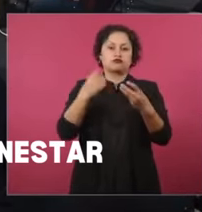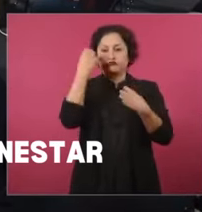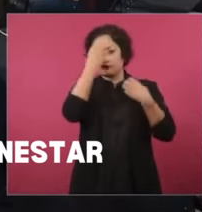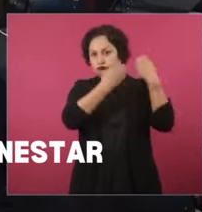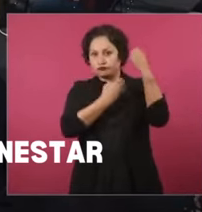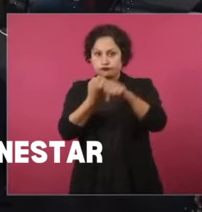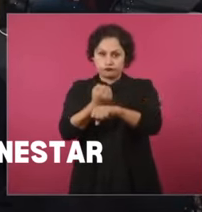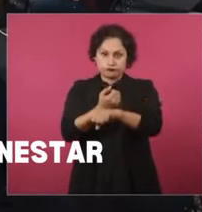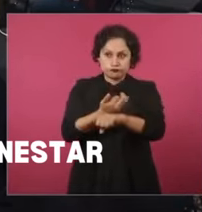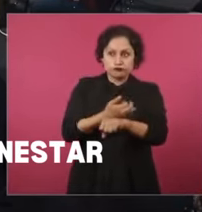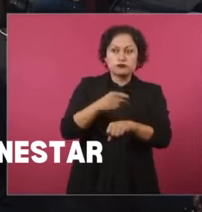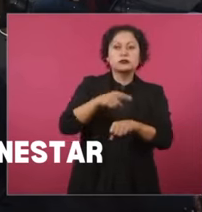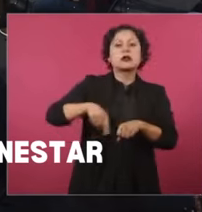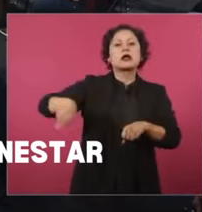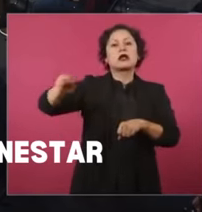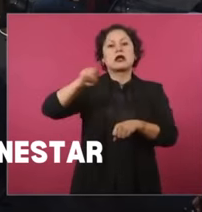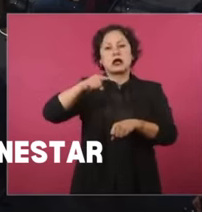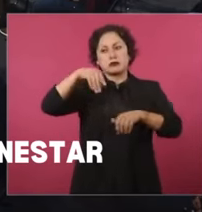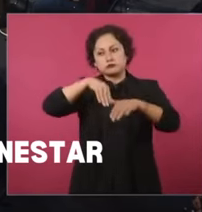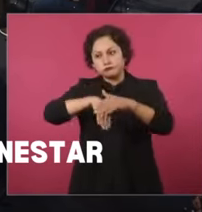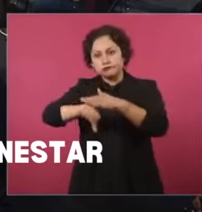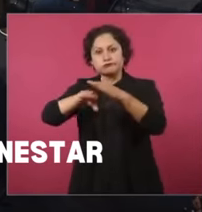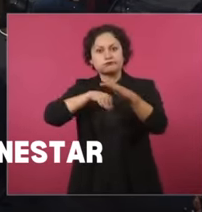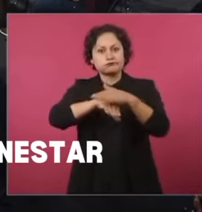para salvar vidas.